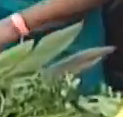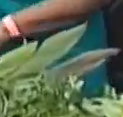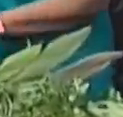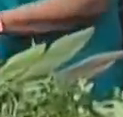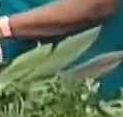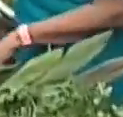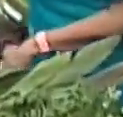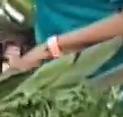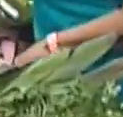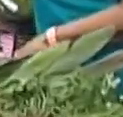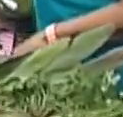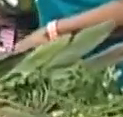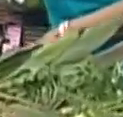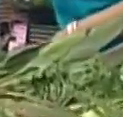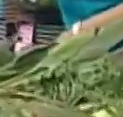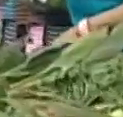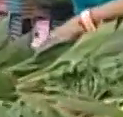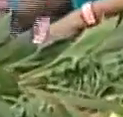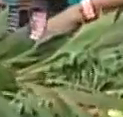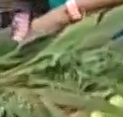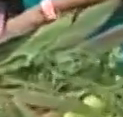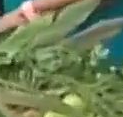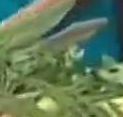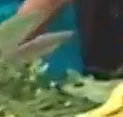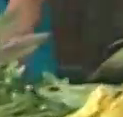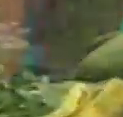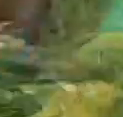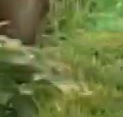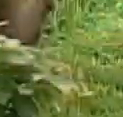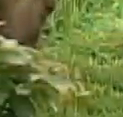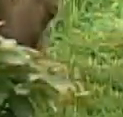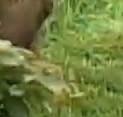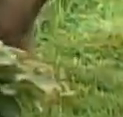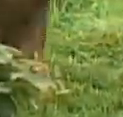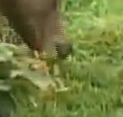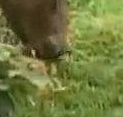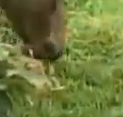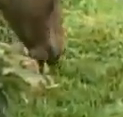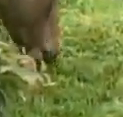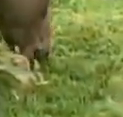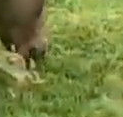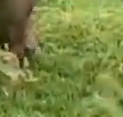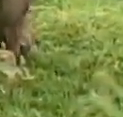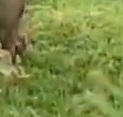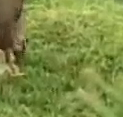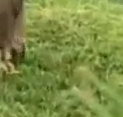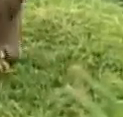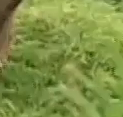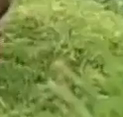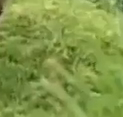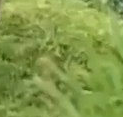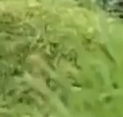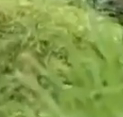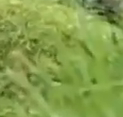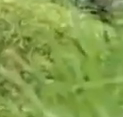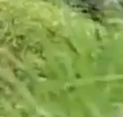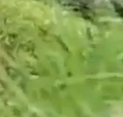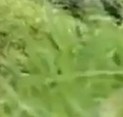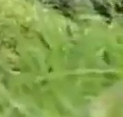que ha sido mostrar todas estas fortalezas de la producción de alimentos para el sustento en el